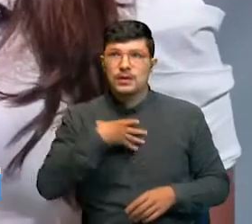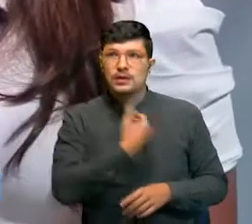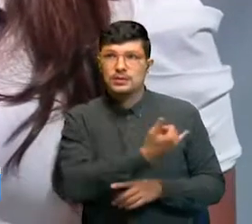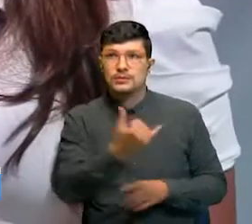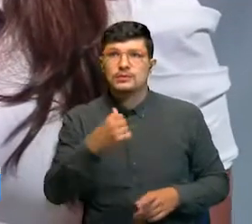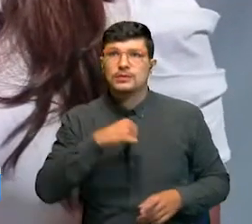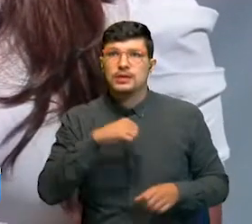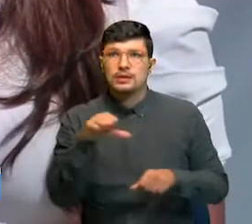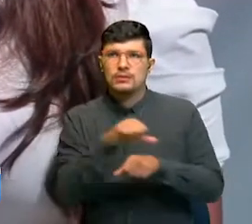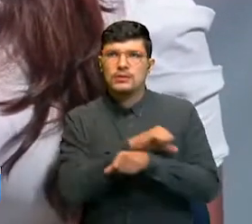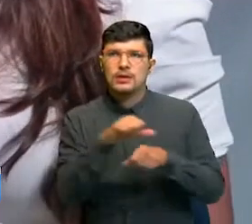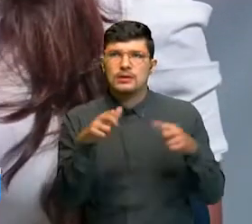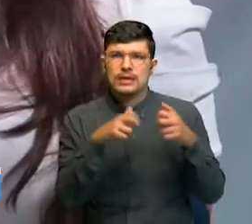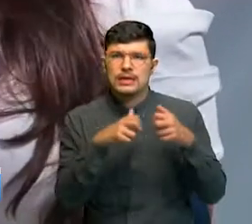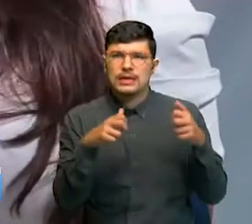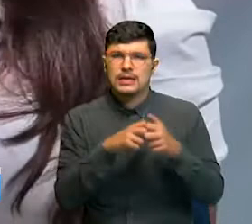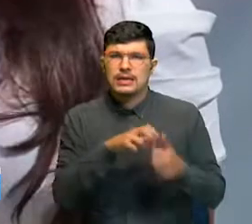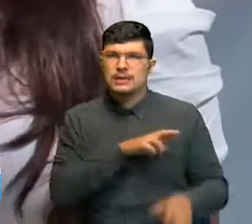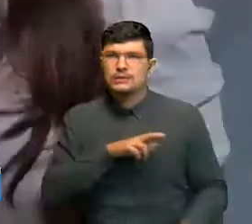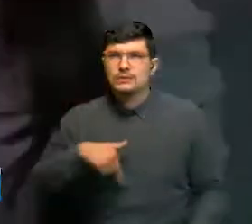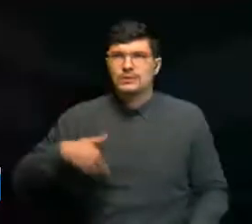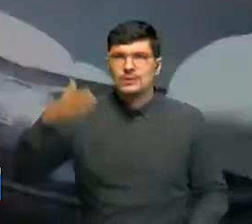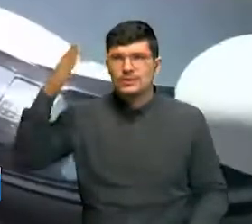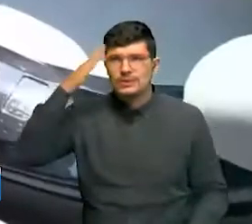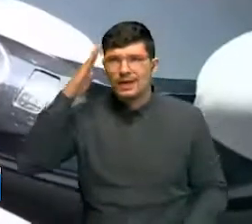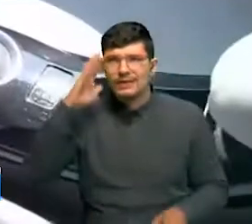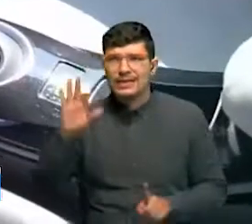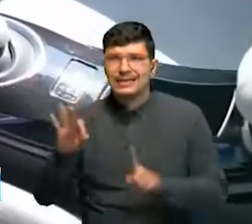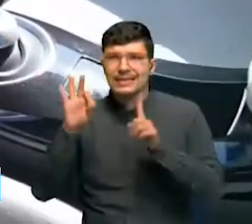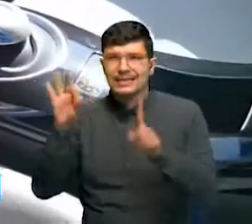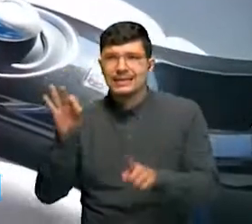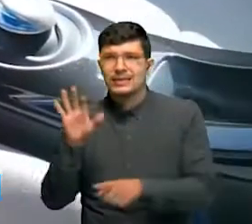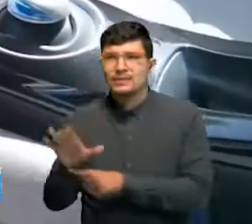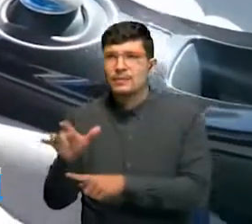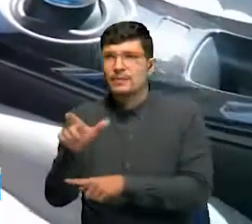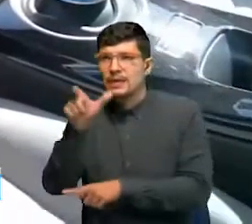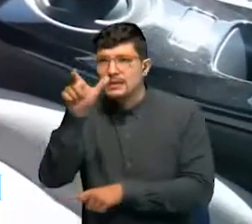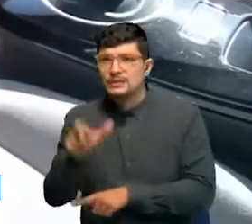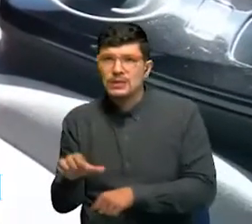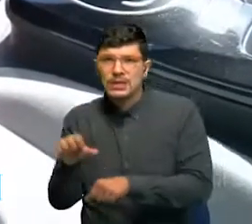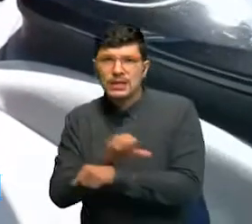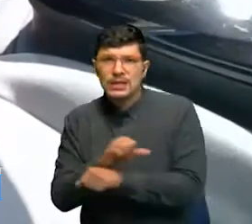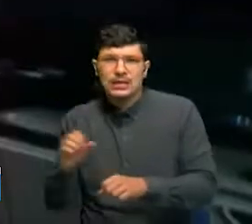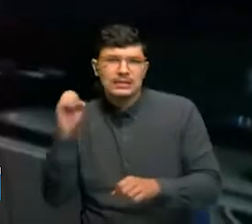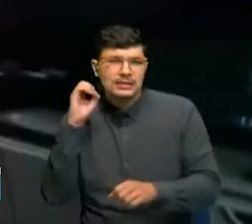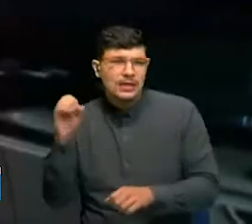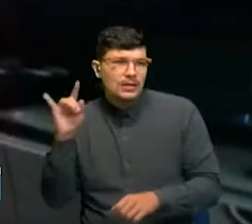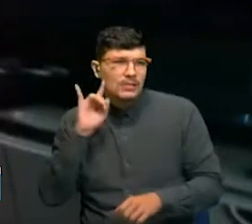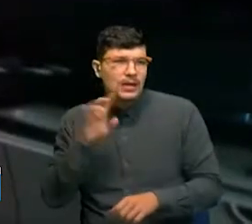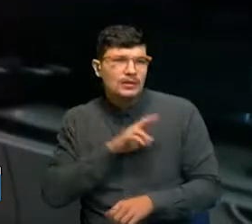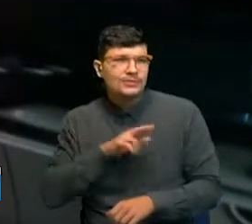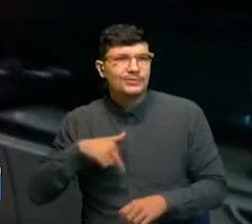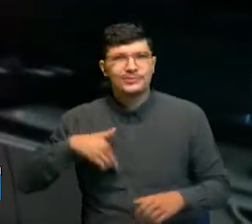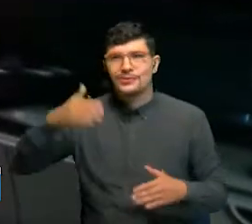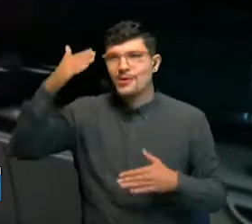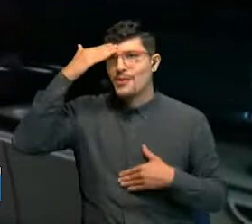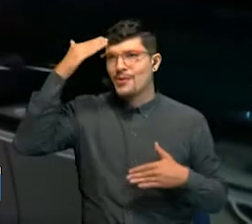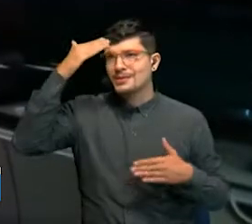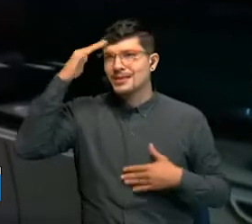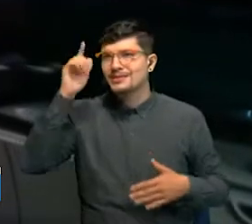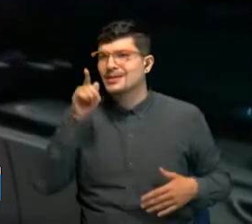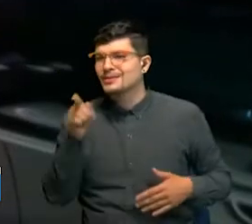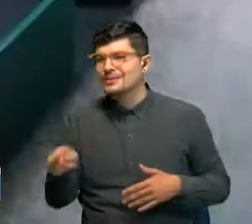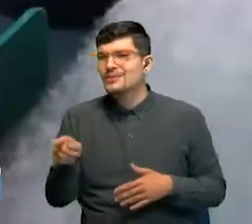eléctrico. Sabemos que es muy cómodo para el conductor, es cero ruido. Vamos con total conciencia de que es un